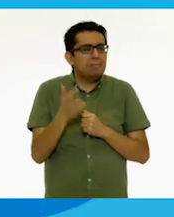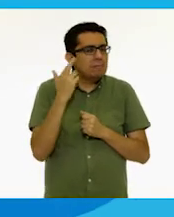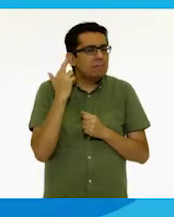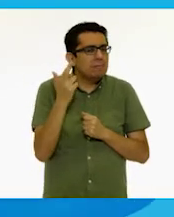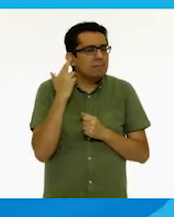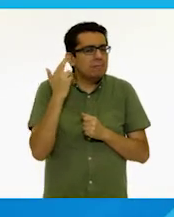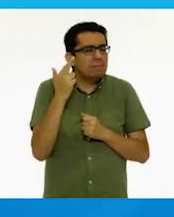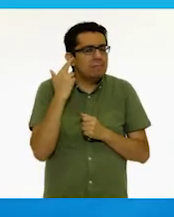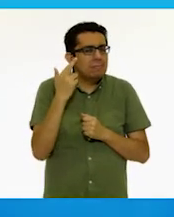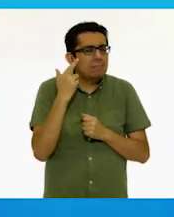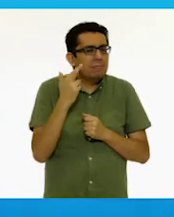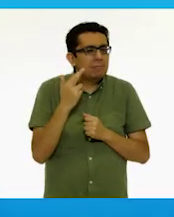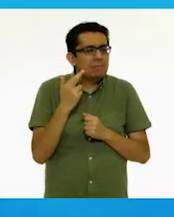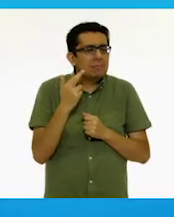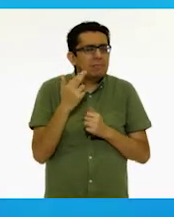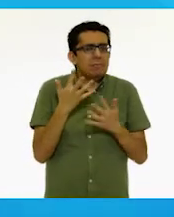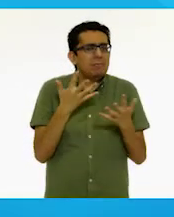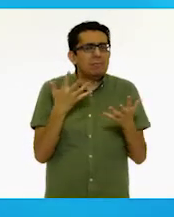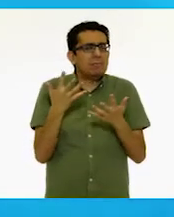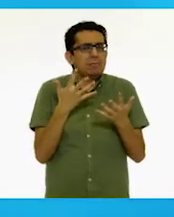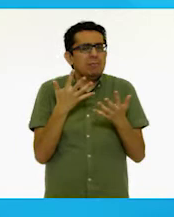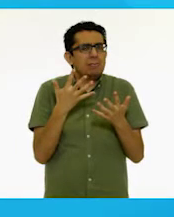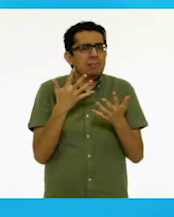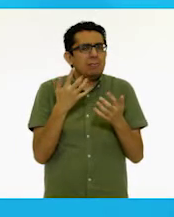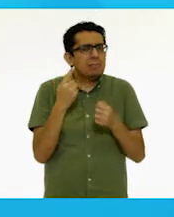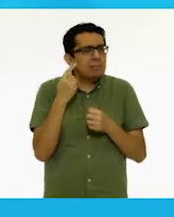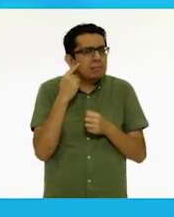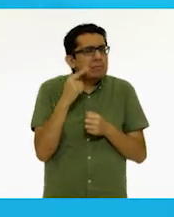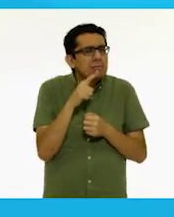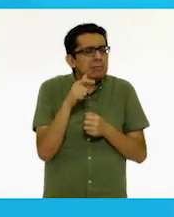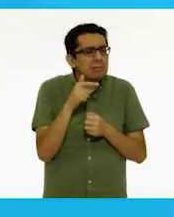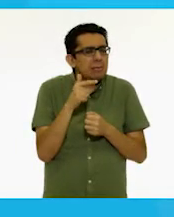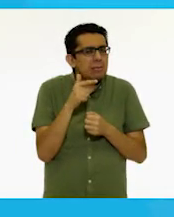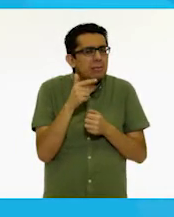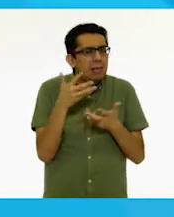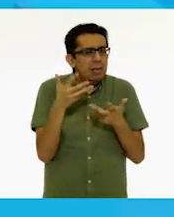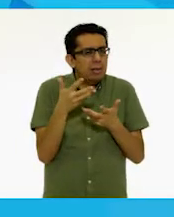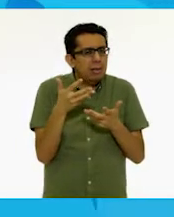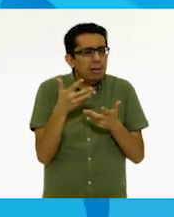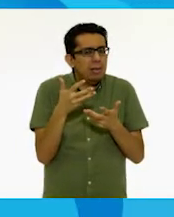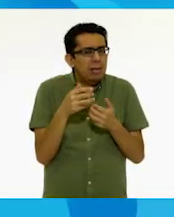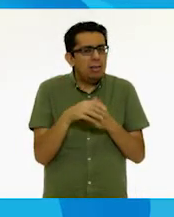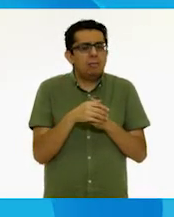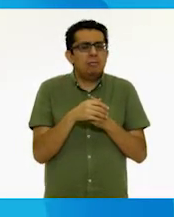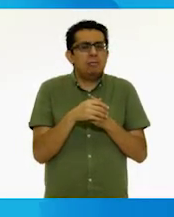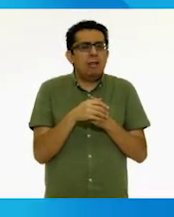¡Ay! ¡Ay! No, pero escucha bien después qué hace.